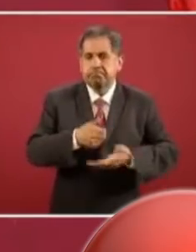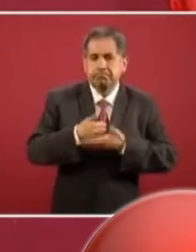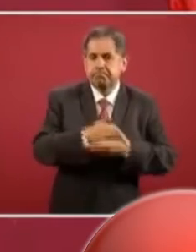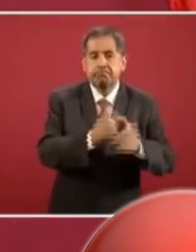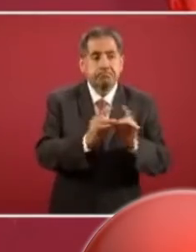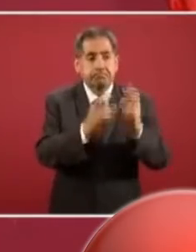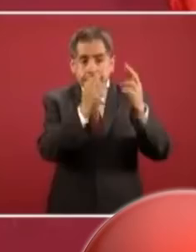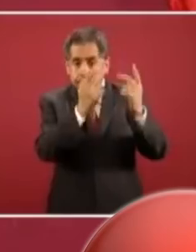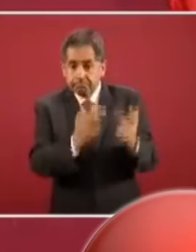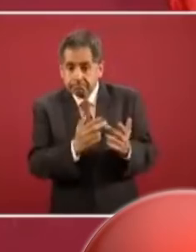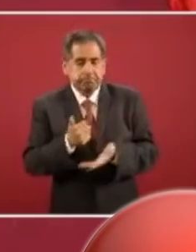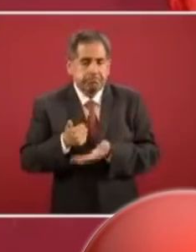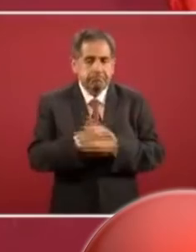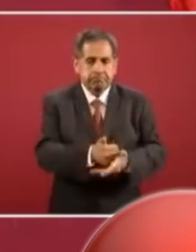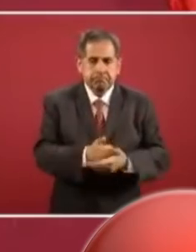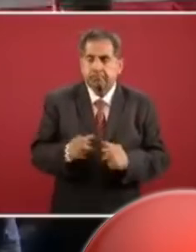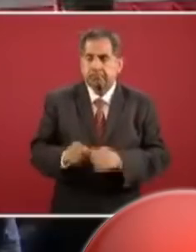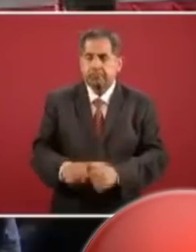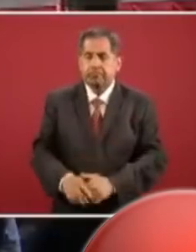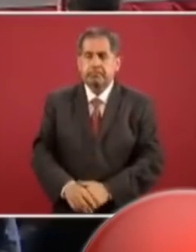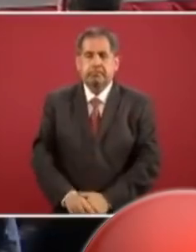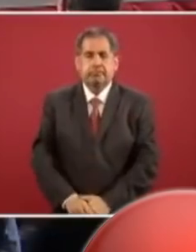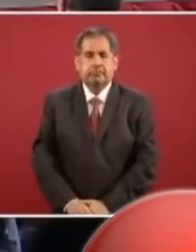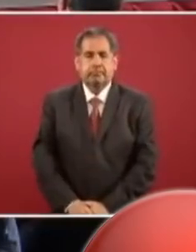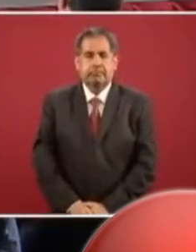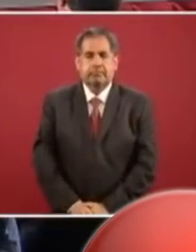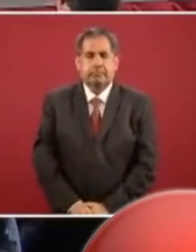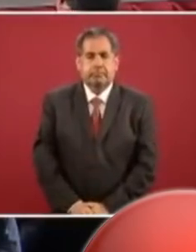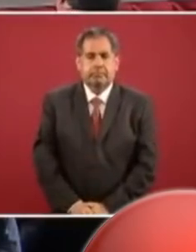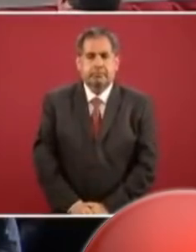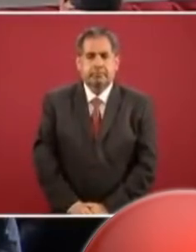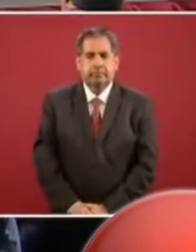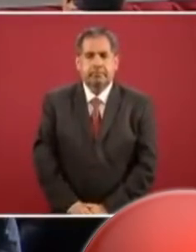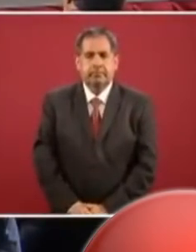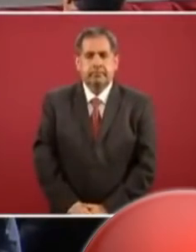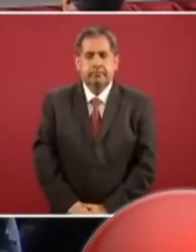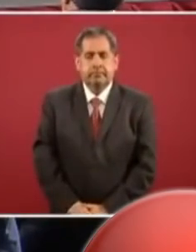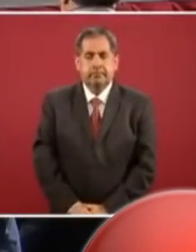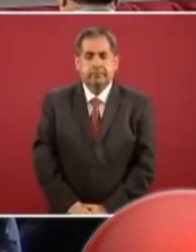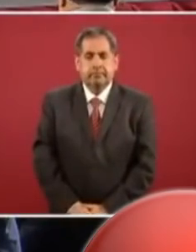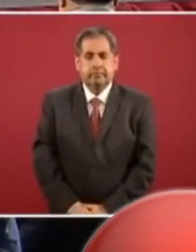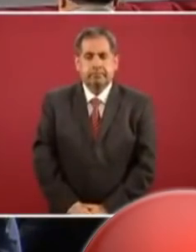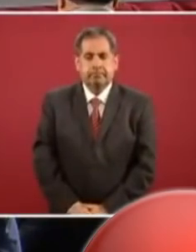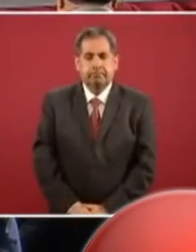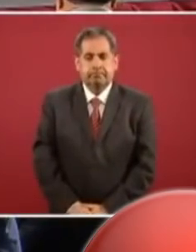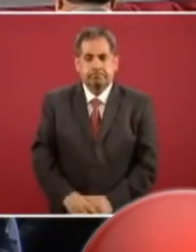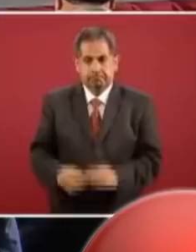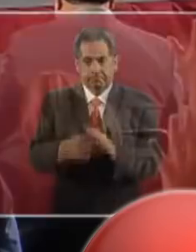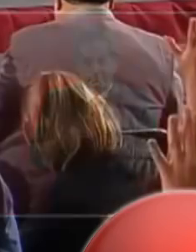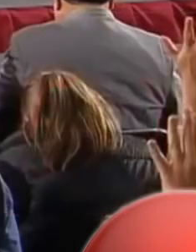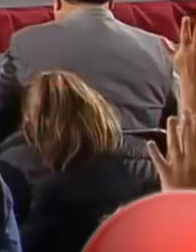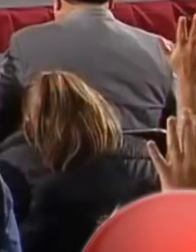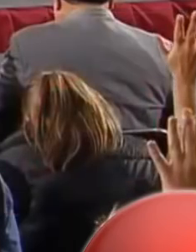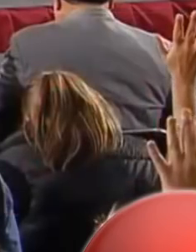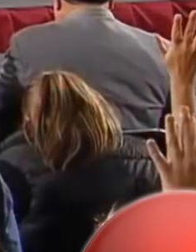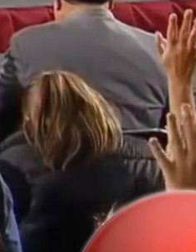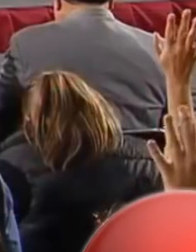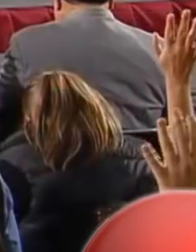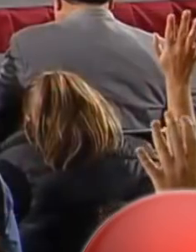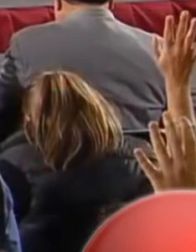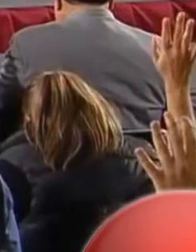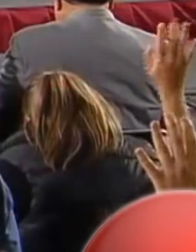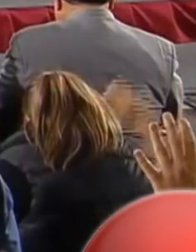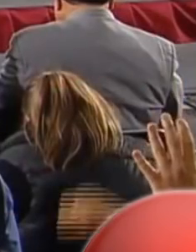desastres que se presentan en nuestro país. Gracias, presidente. Nada más complementar en esto lo que decía Víctor,